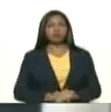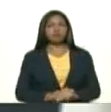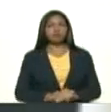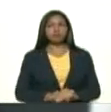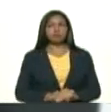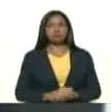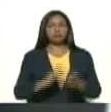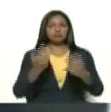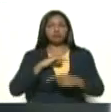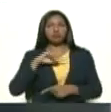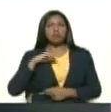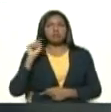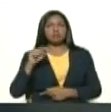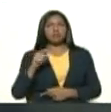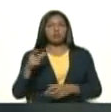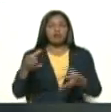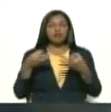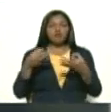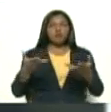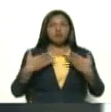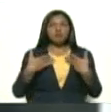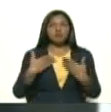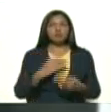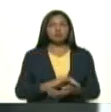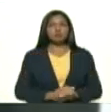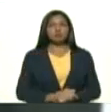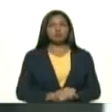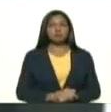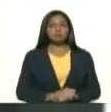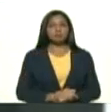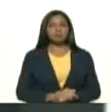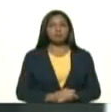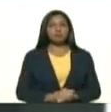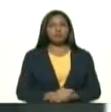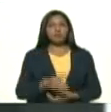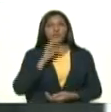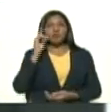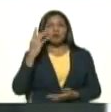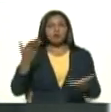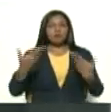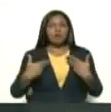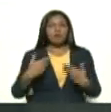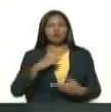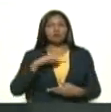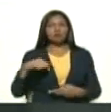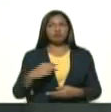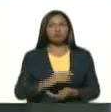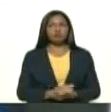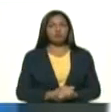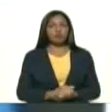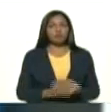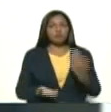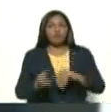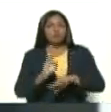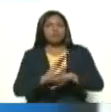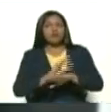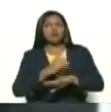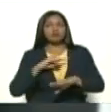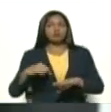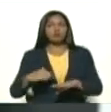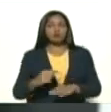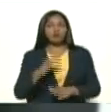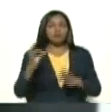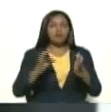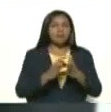Que necesitamos esto. Es ilógico que nos entreguen como medida de protección para un